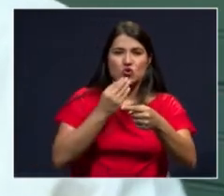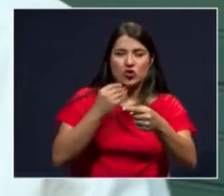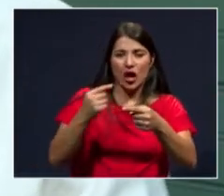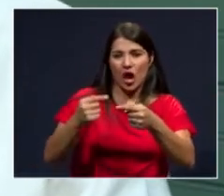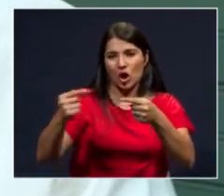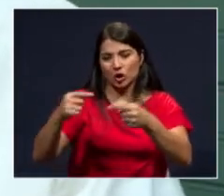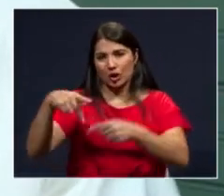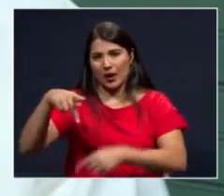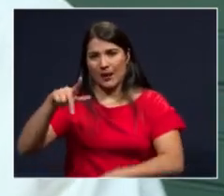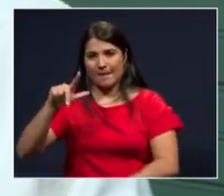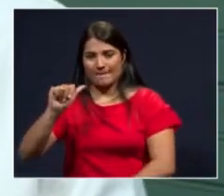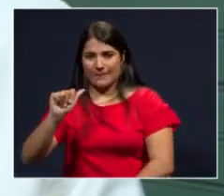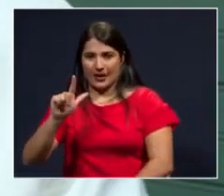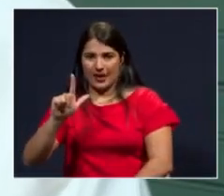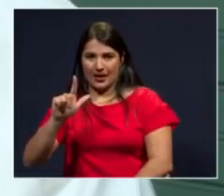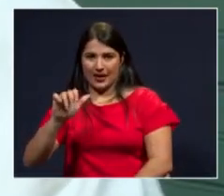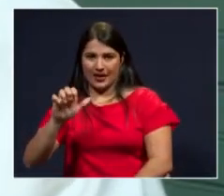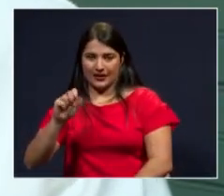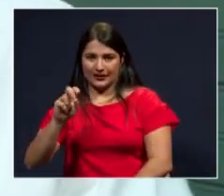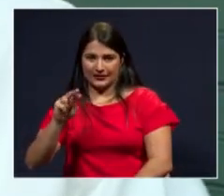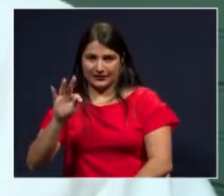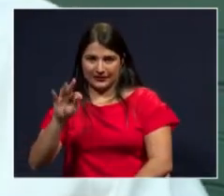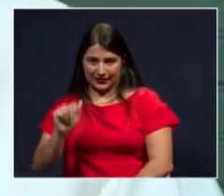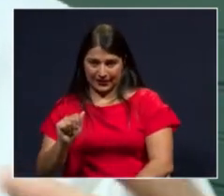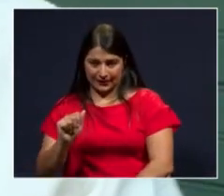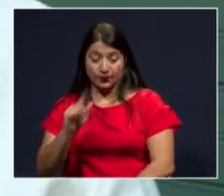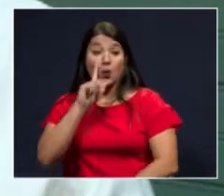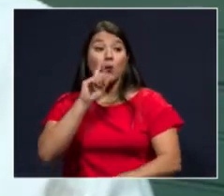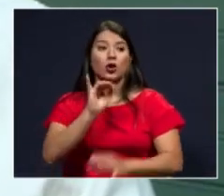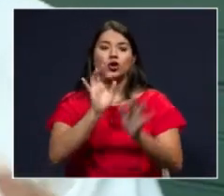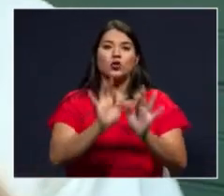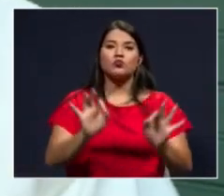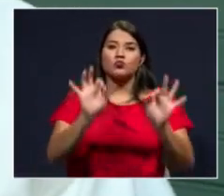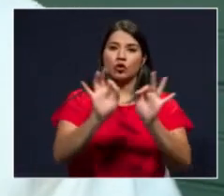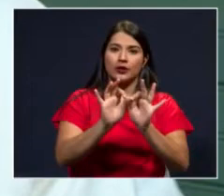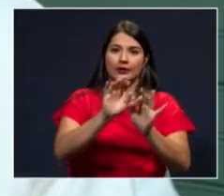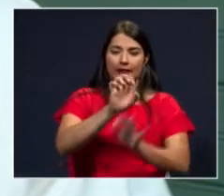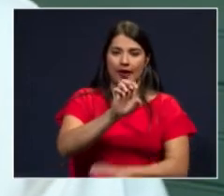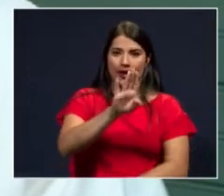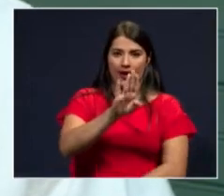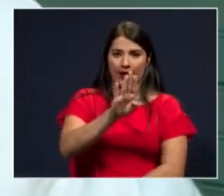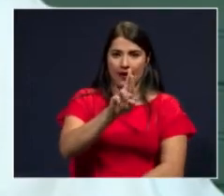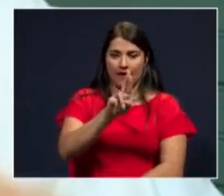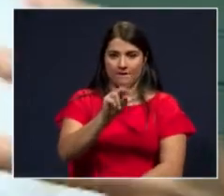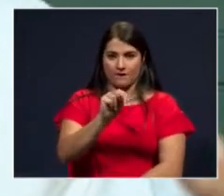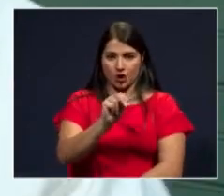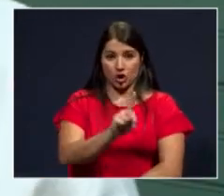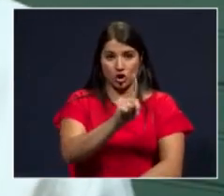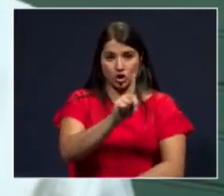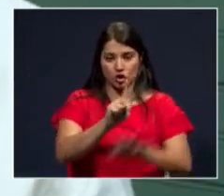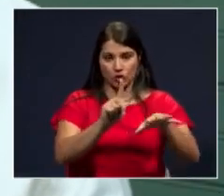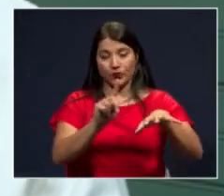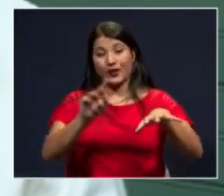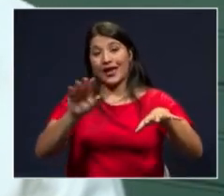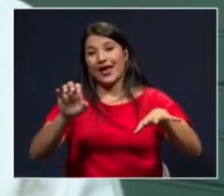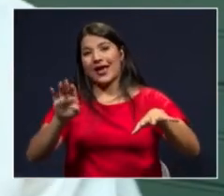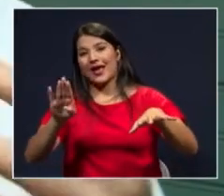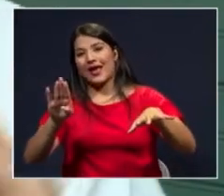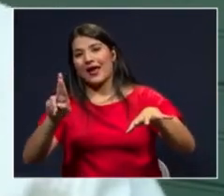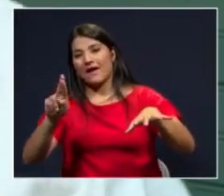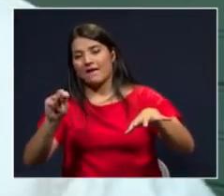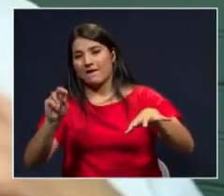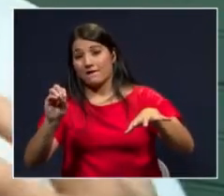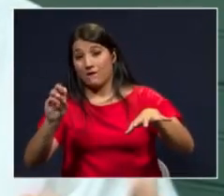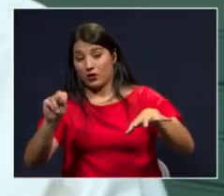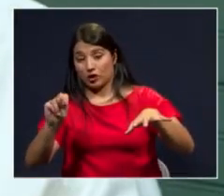minoría palestina. Por eso hice mención del Hebrón 1 y el Hebrón 2, porque en el Hebrón 1 está bajo control palestino, porque